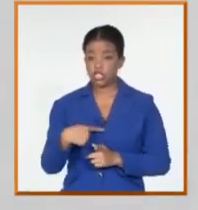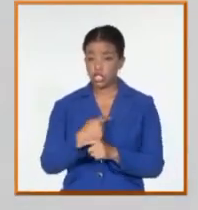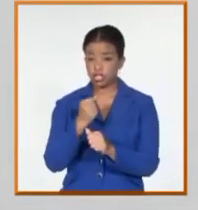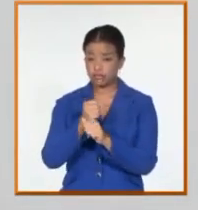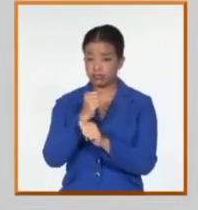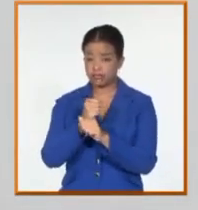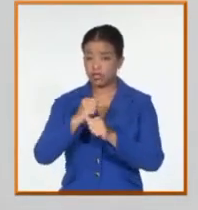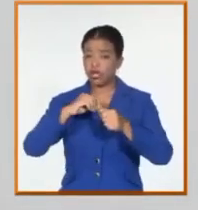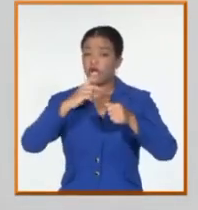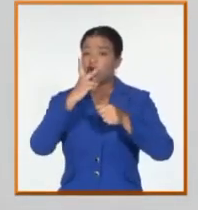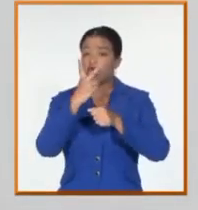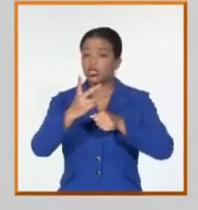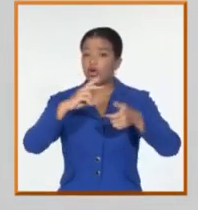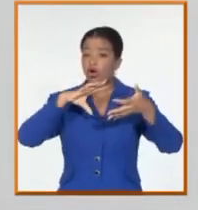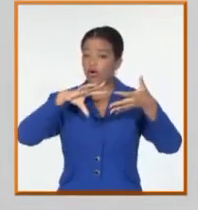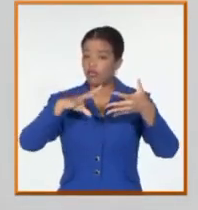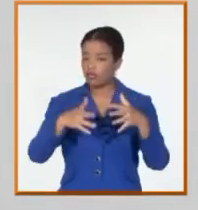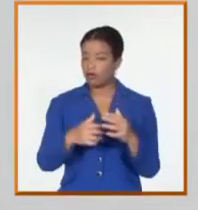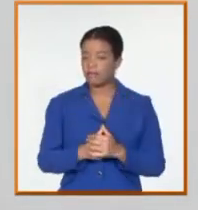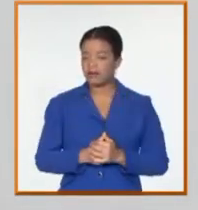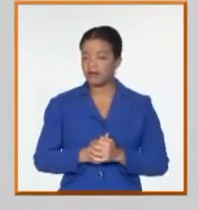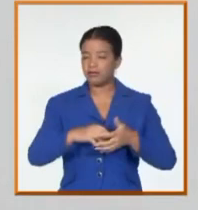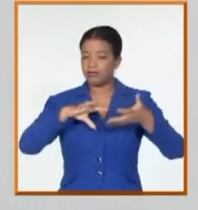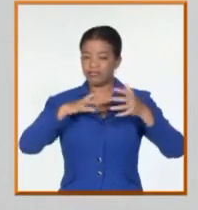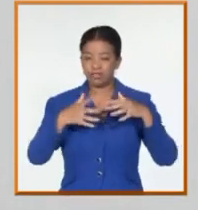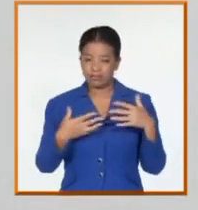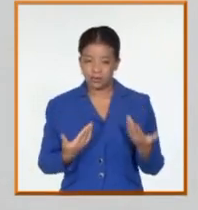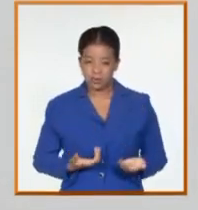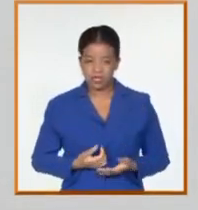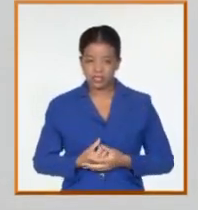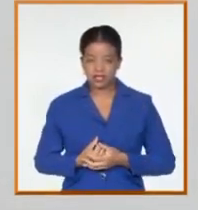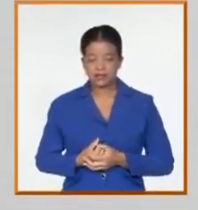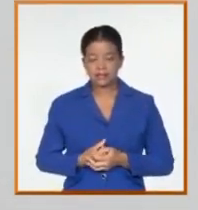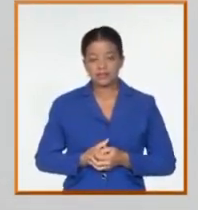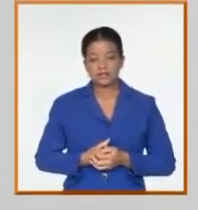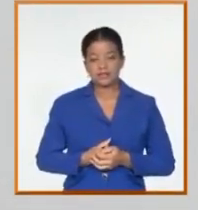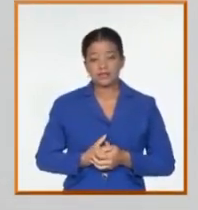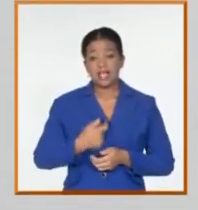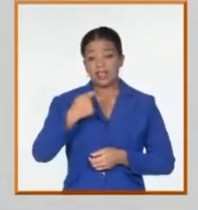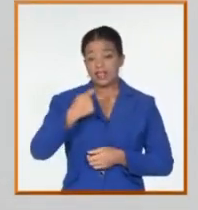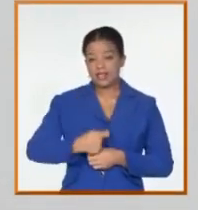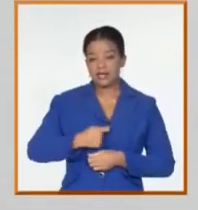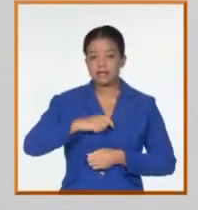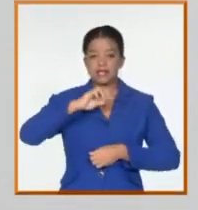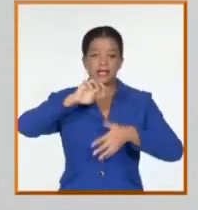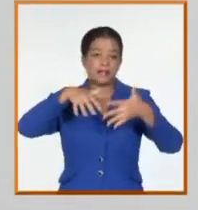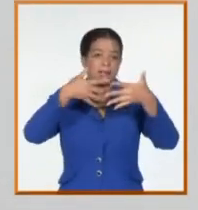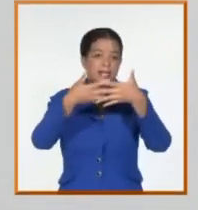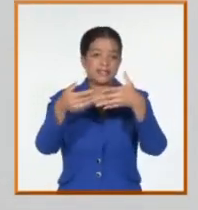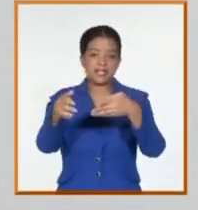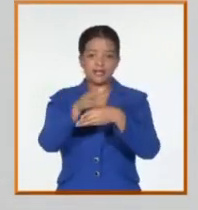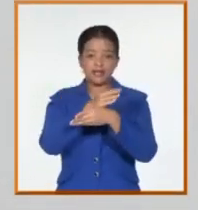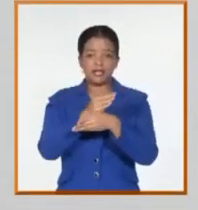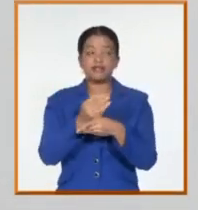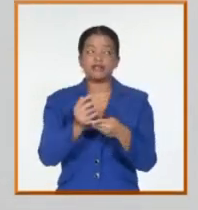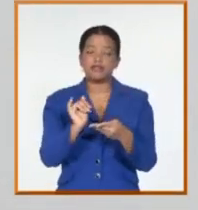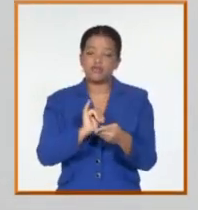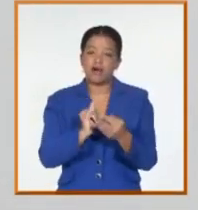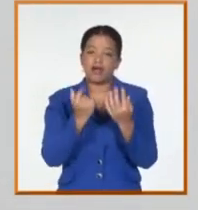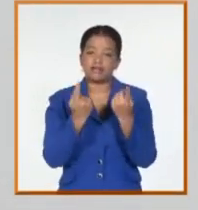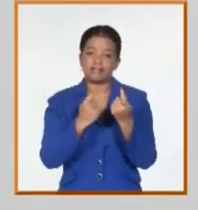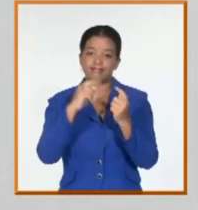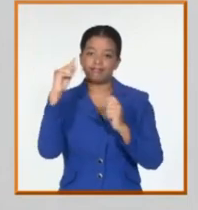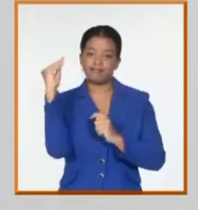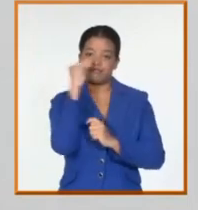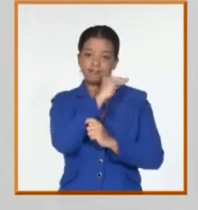debemos asegurarlo en las entidades de este equipamiento necesario que permita el